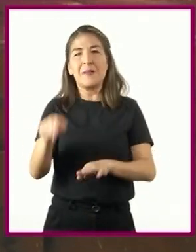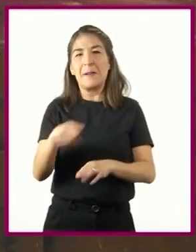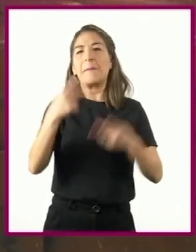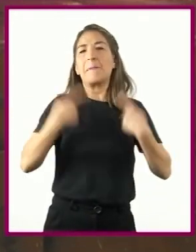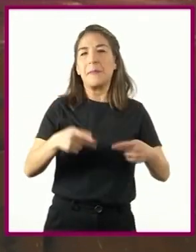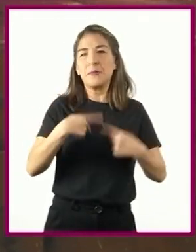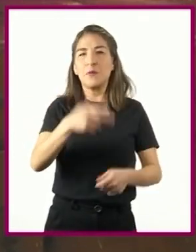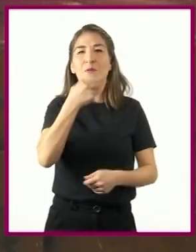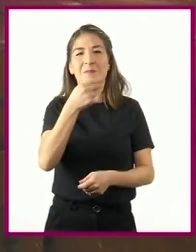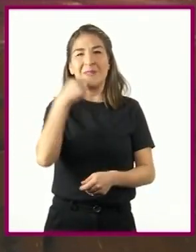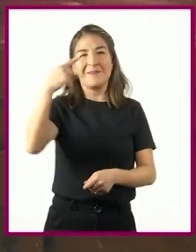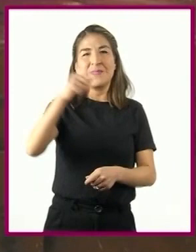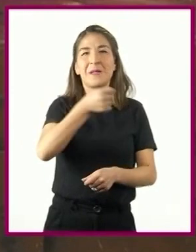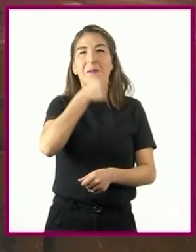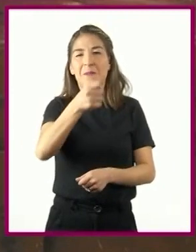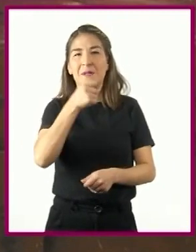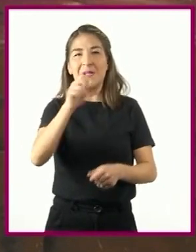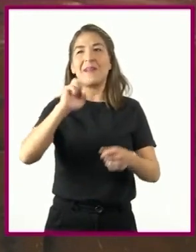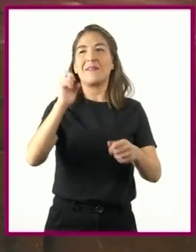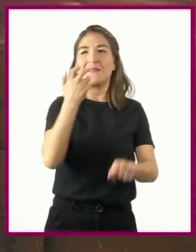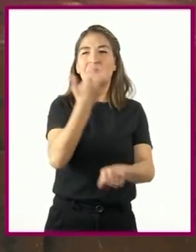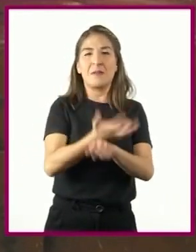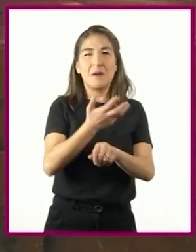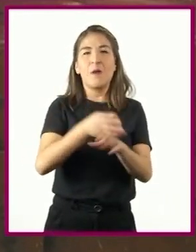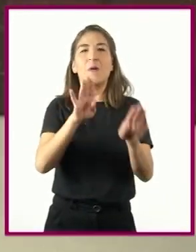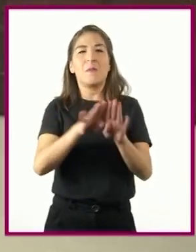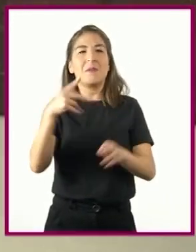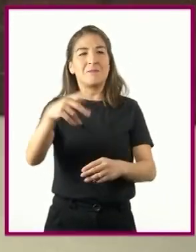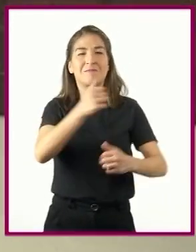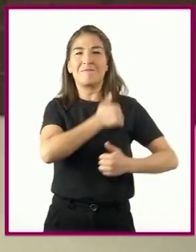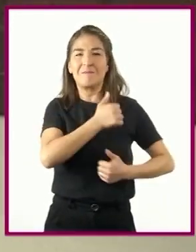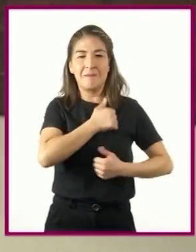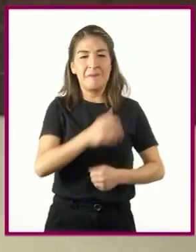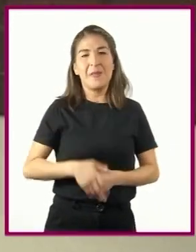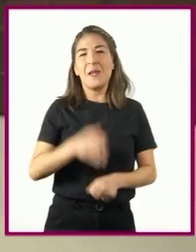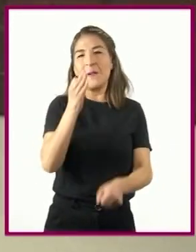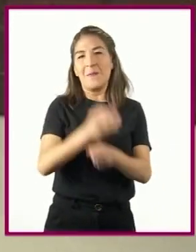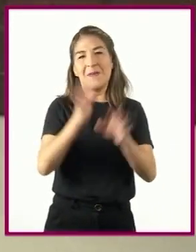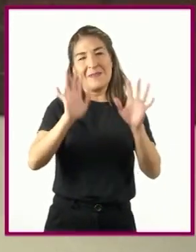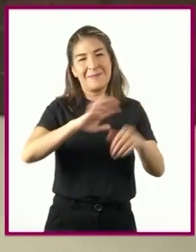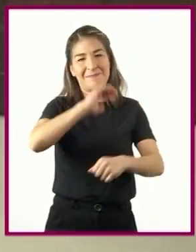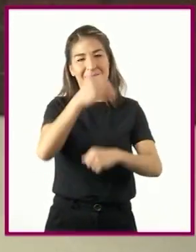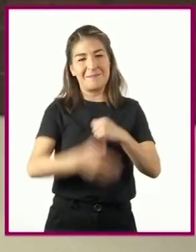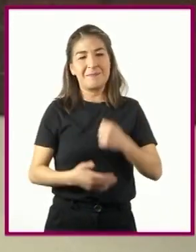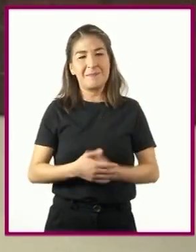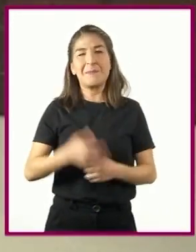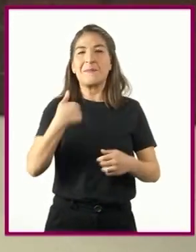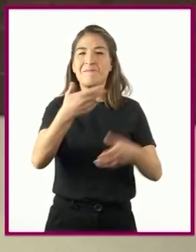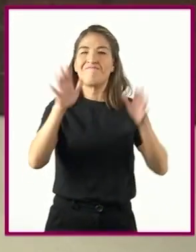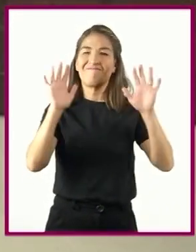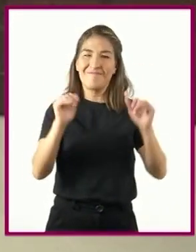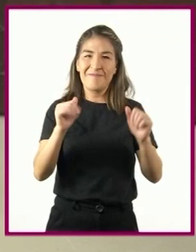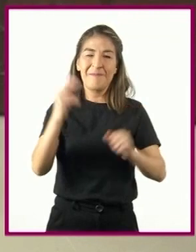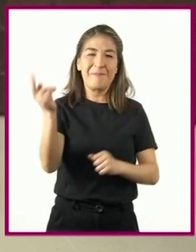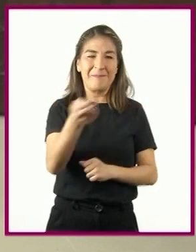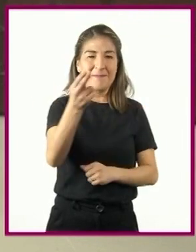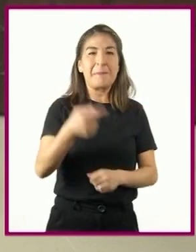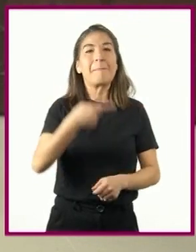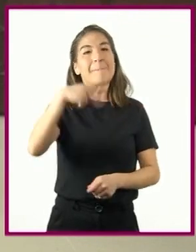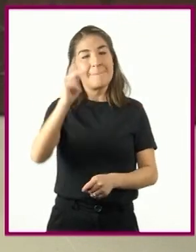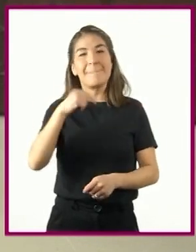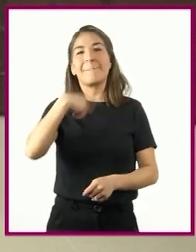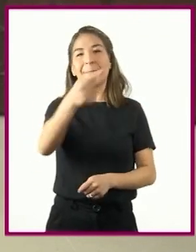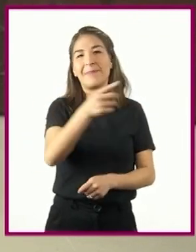periodista estadounidense y militante comunista. Por hoy hemos terminado. Me despido de ustedes, no sin